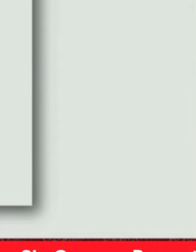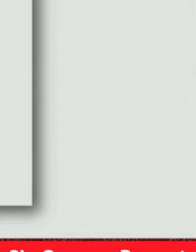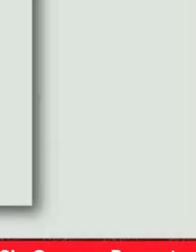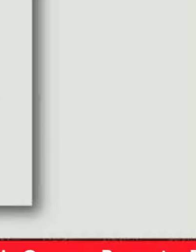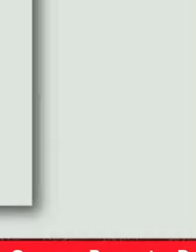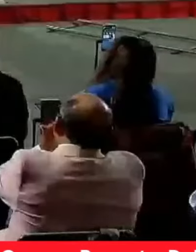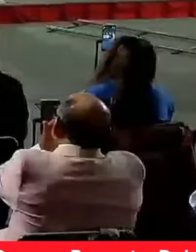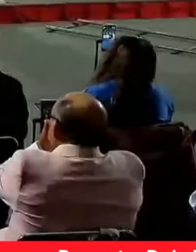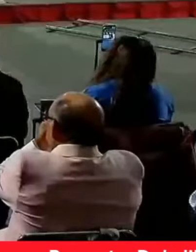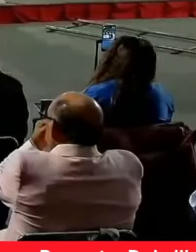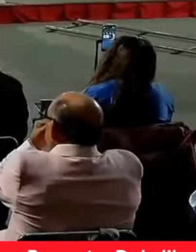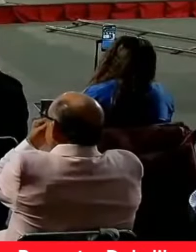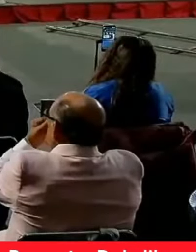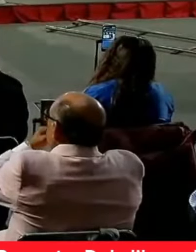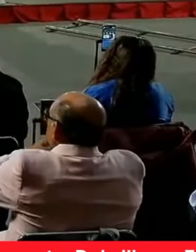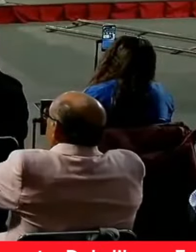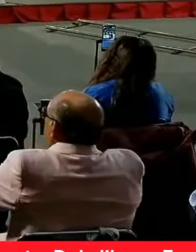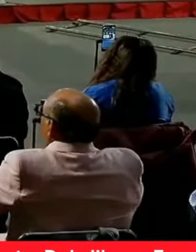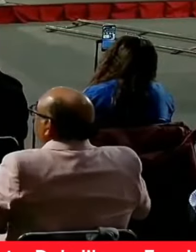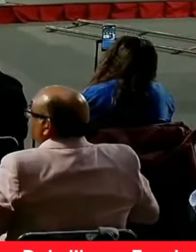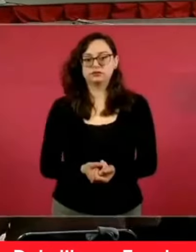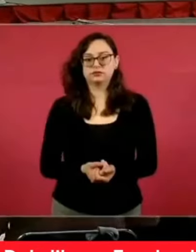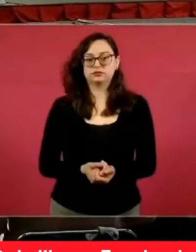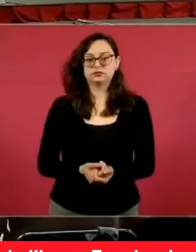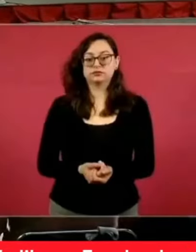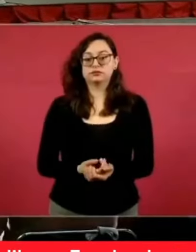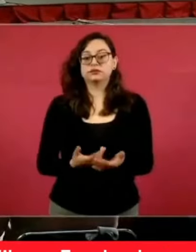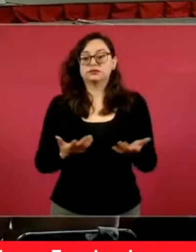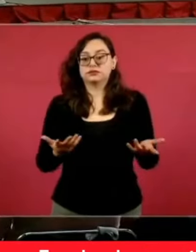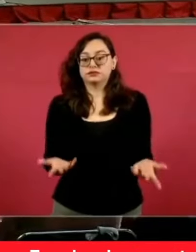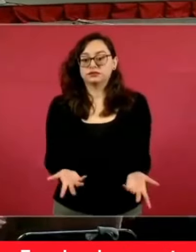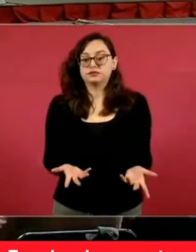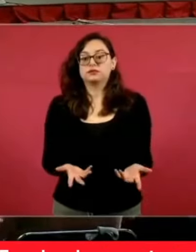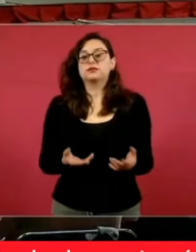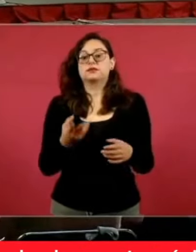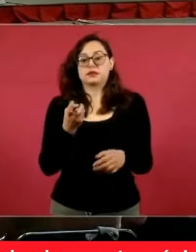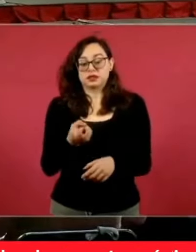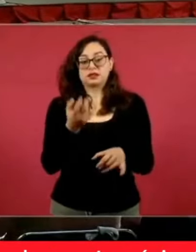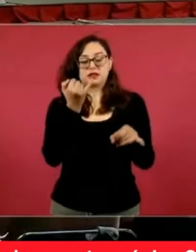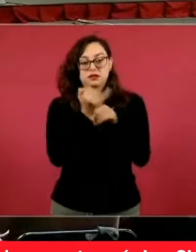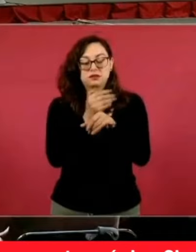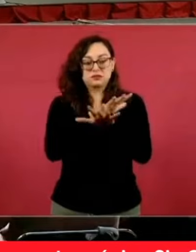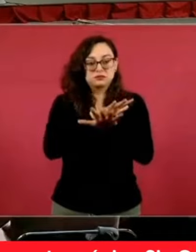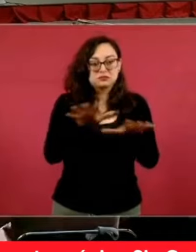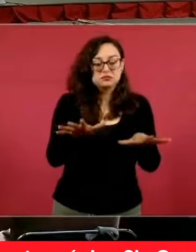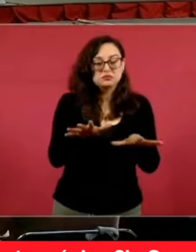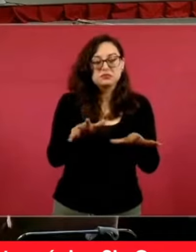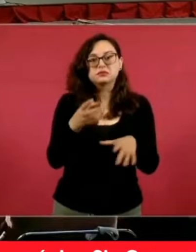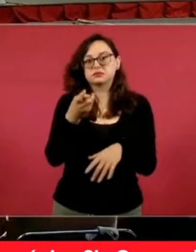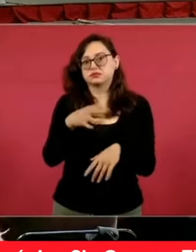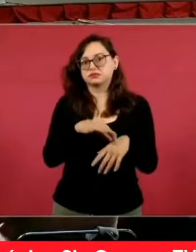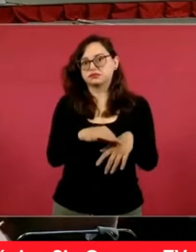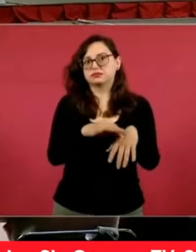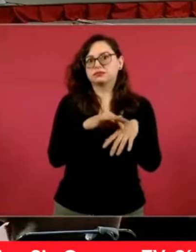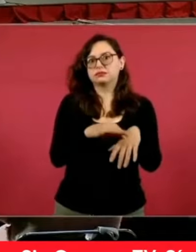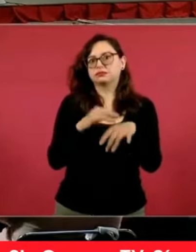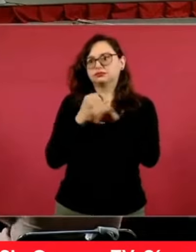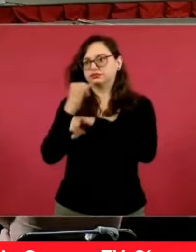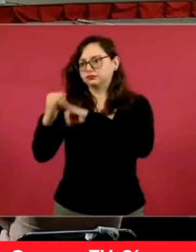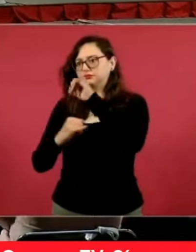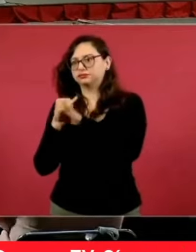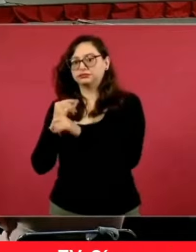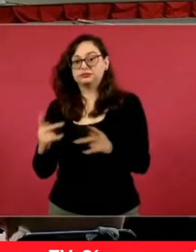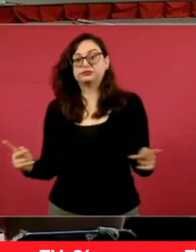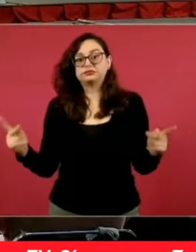12.78% a cuentas entre compañías. Estos datos coinciden con los de la OCDE. En realidad, son